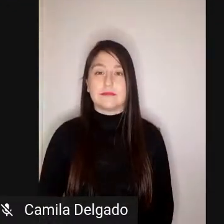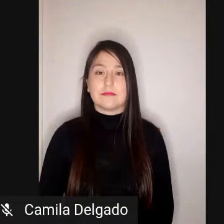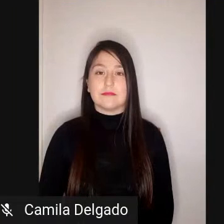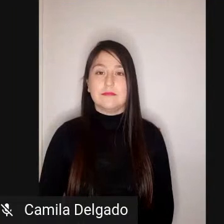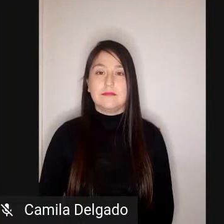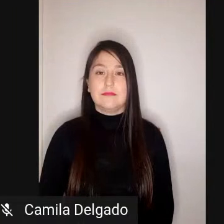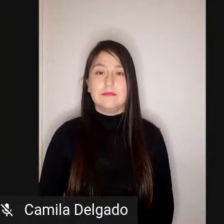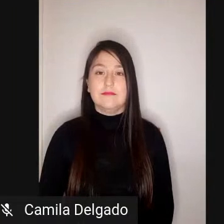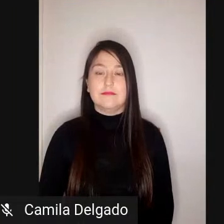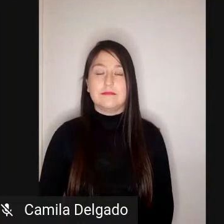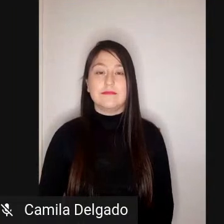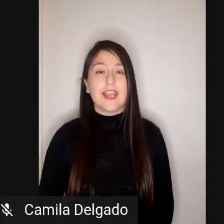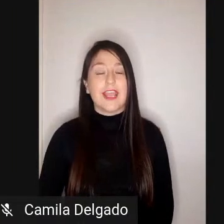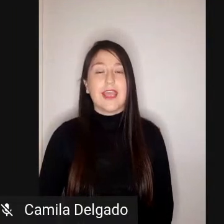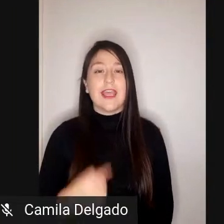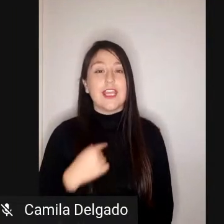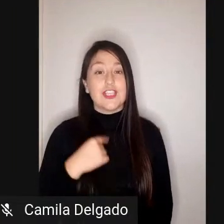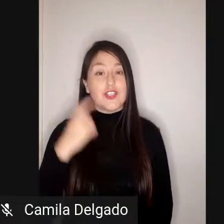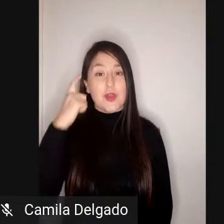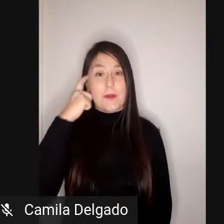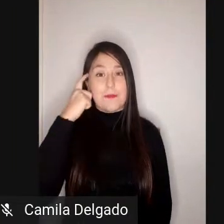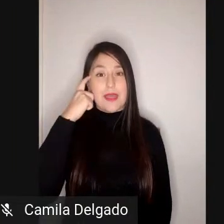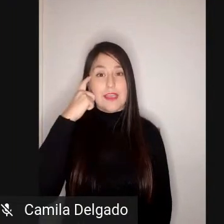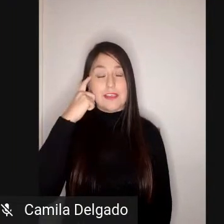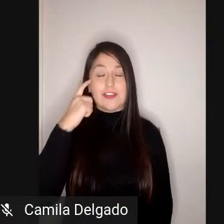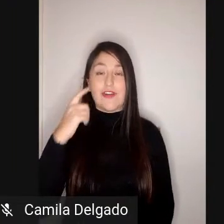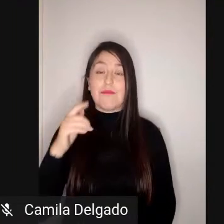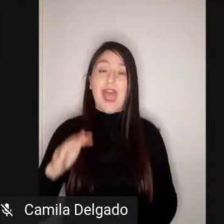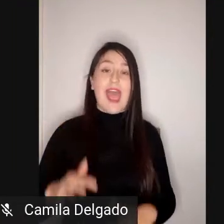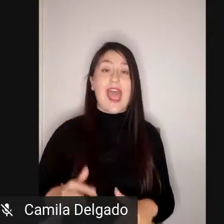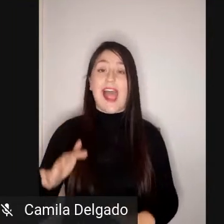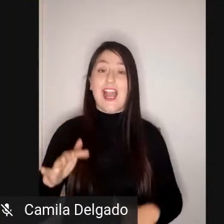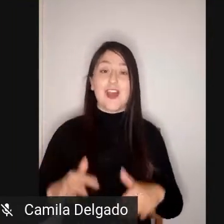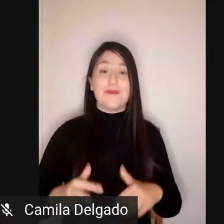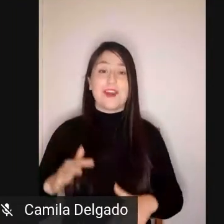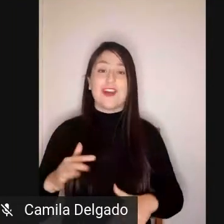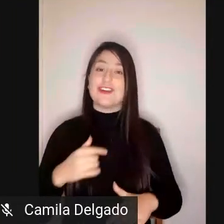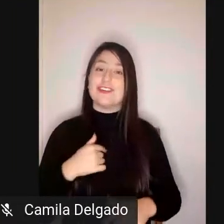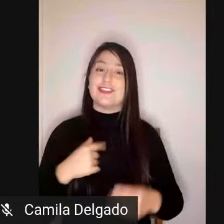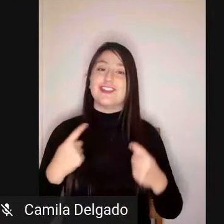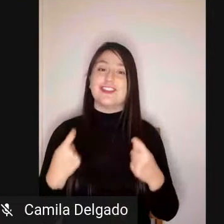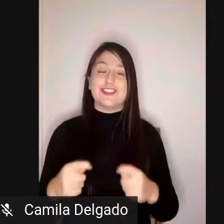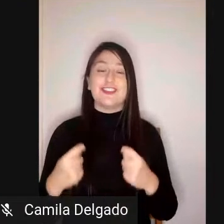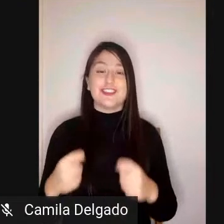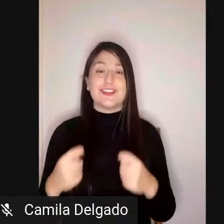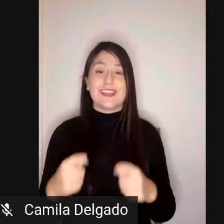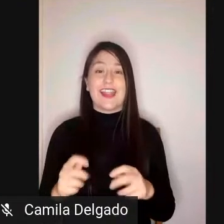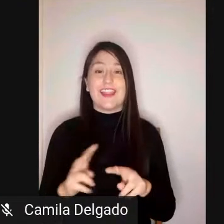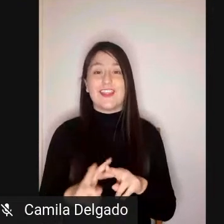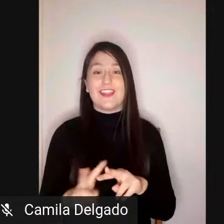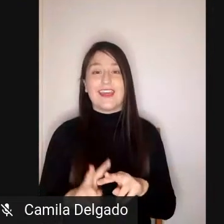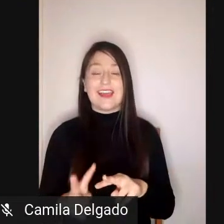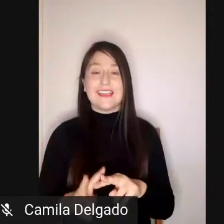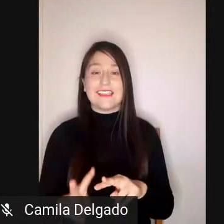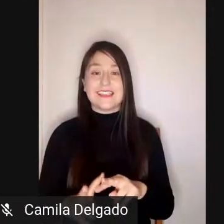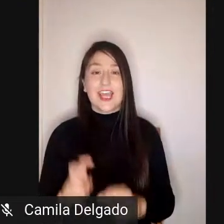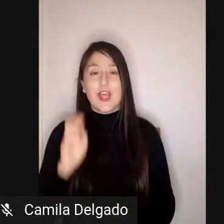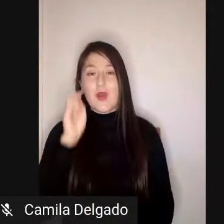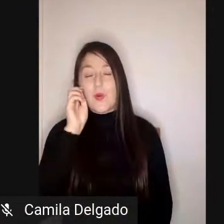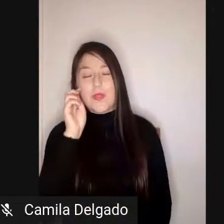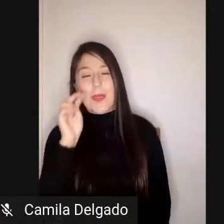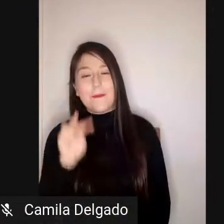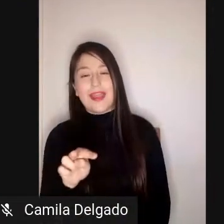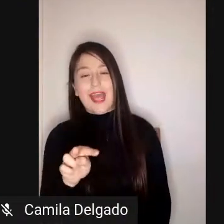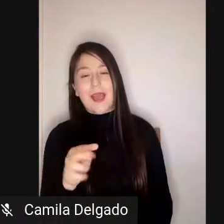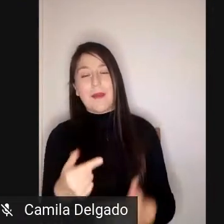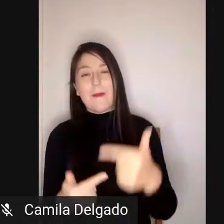que quizás yo tengo, quizás trato de hacer también como una mirada más política hacia